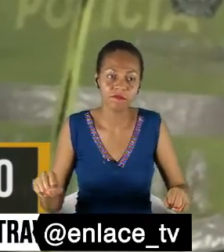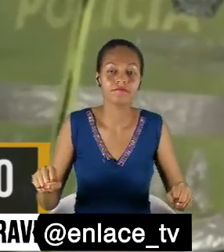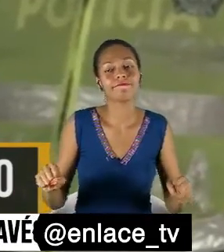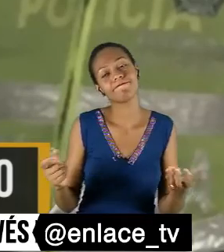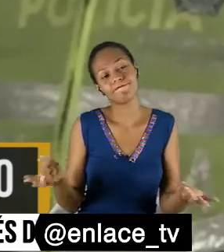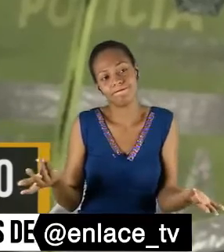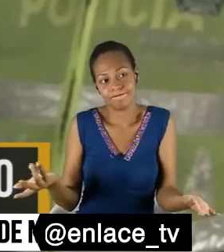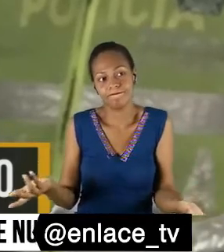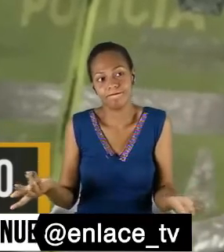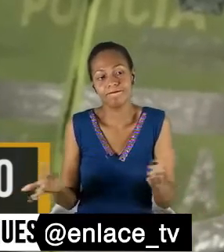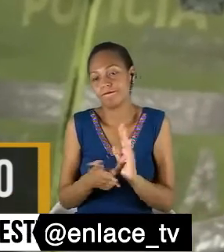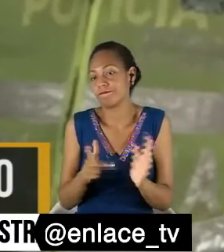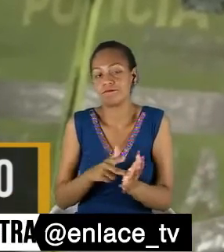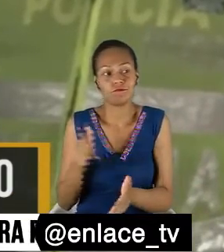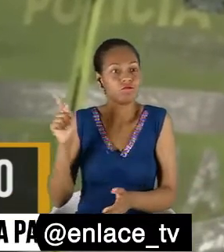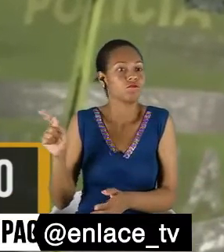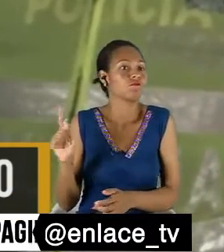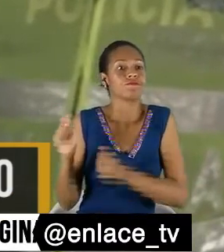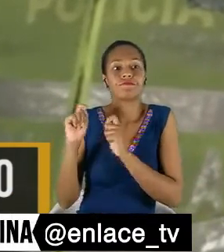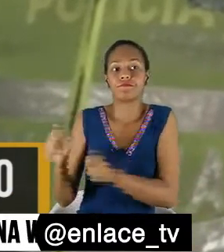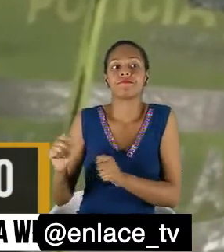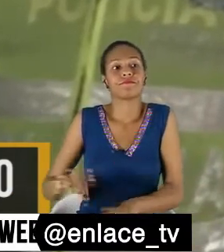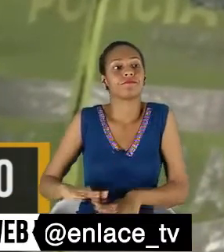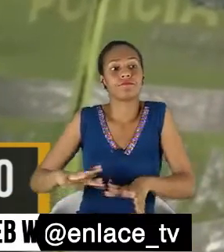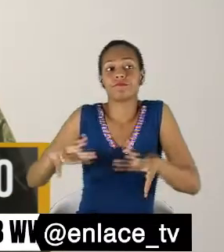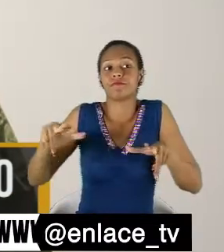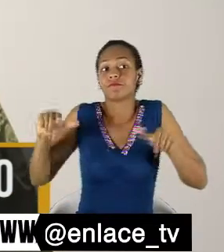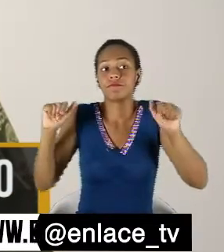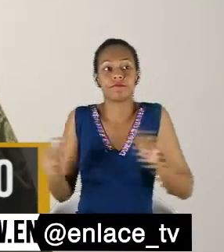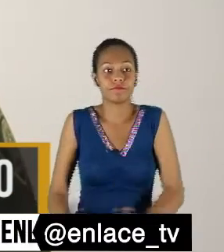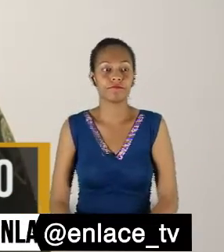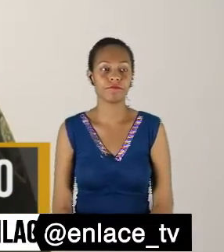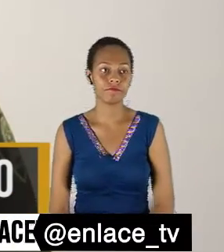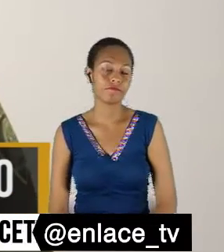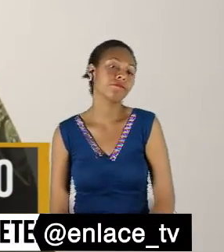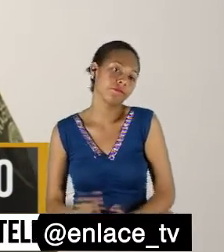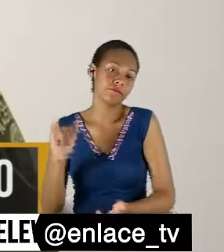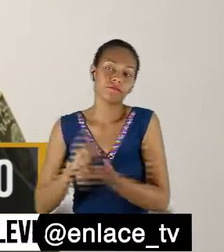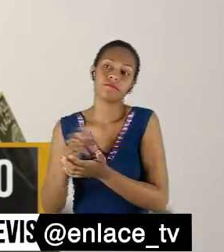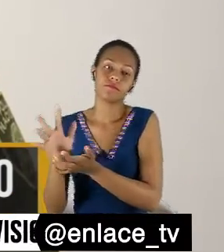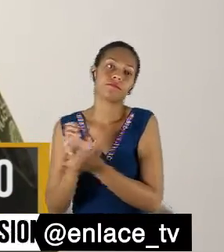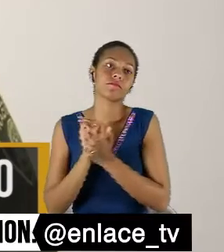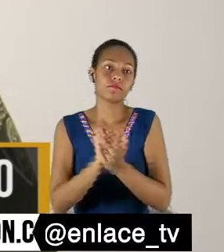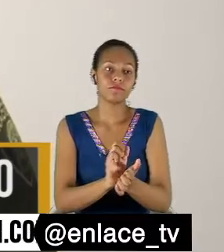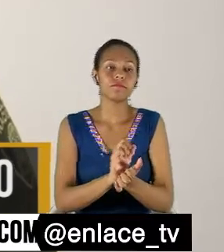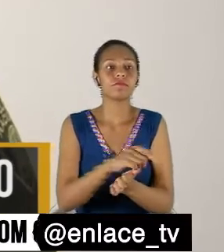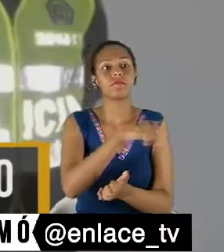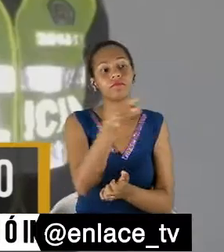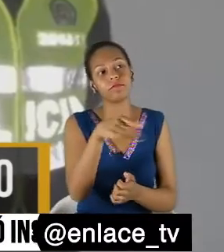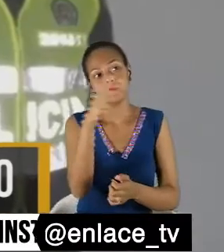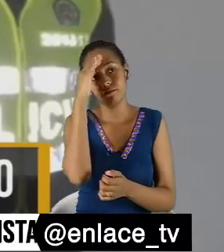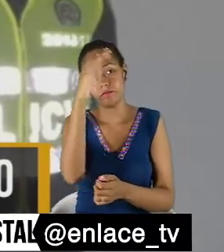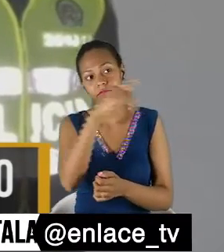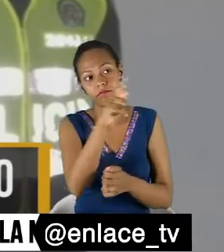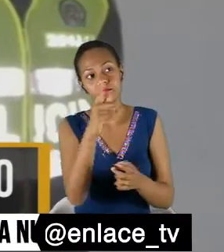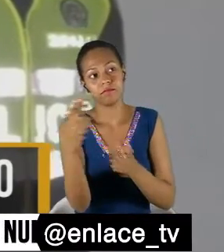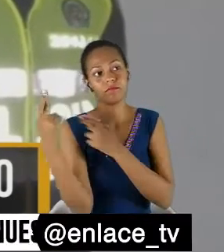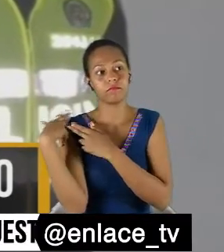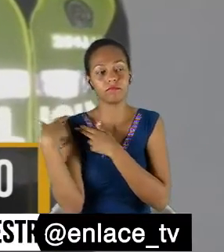de receptación, por lo cual son aprehendidos y dejados a disposición de autoridad competente. En otros